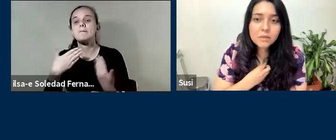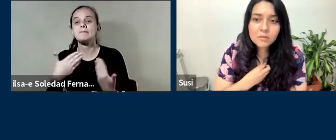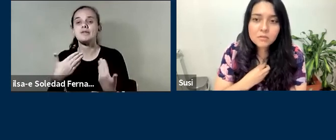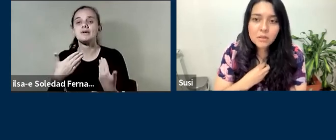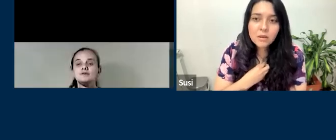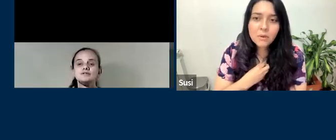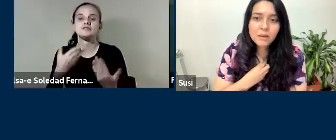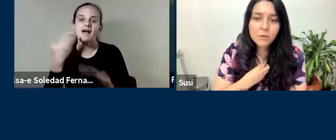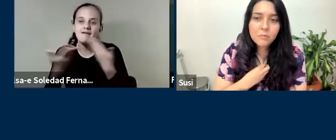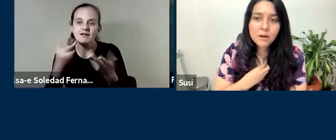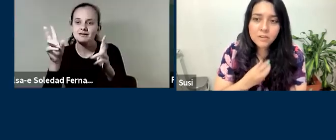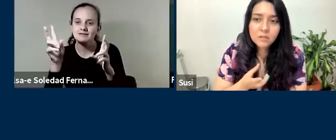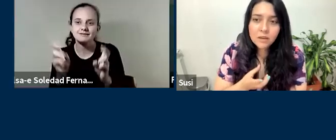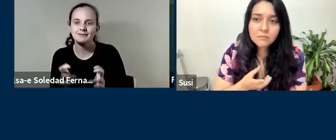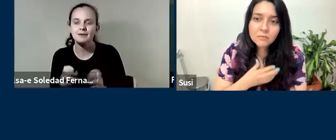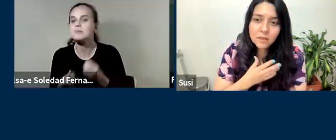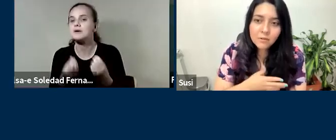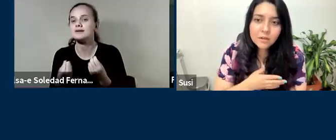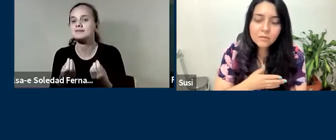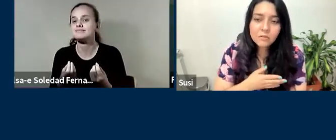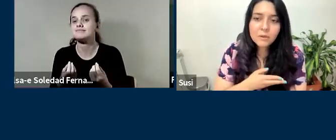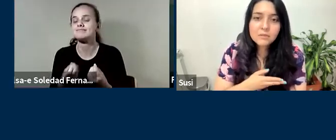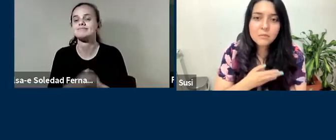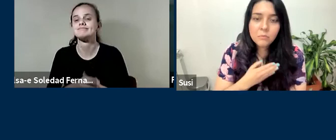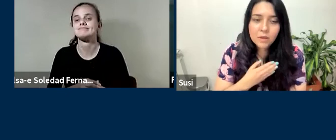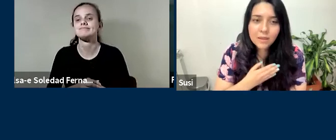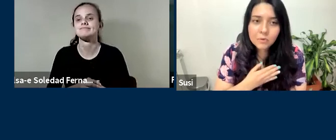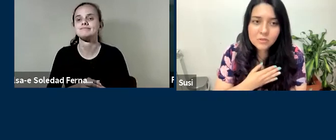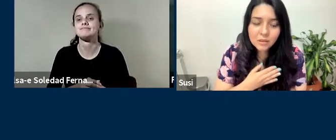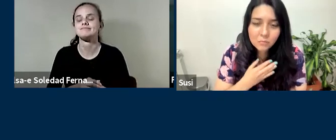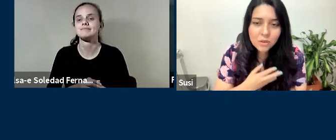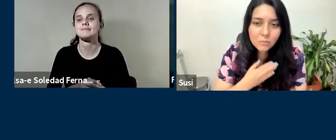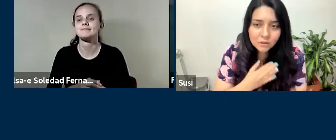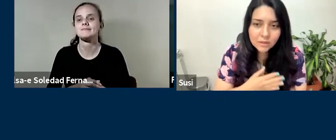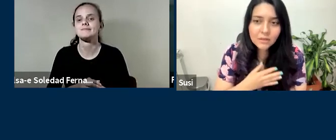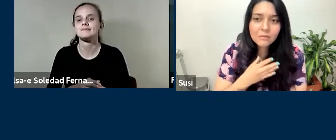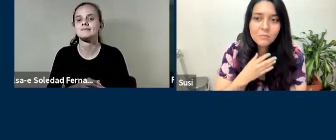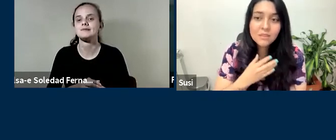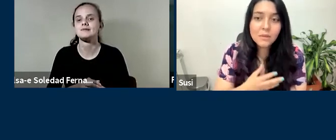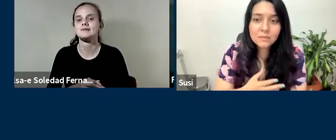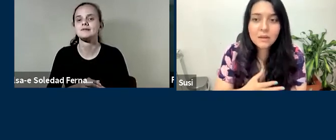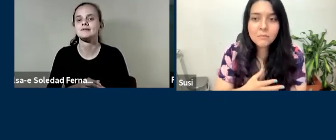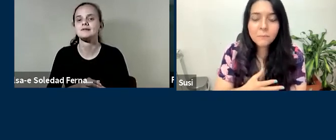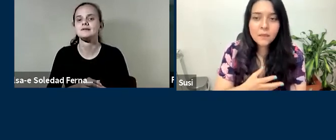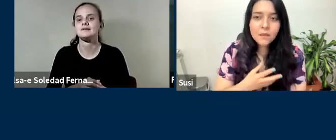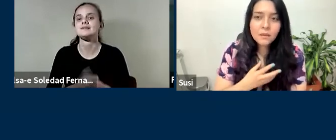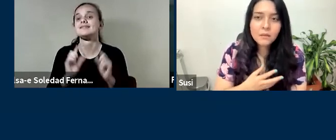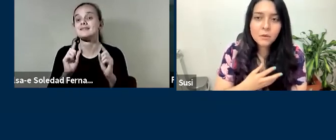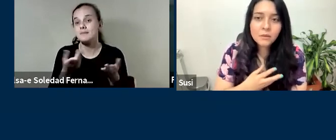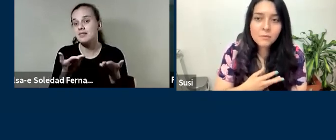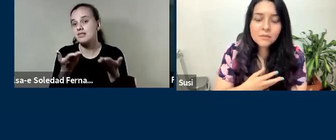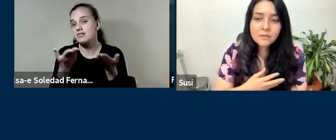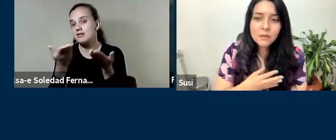de espacios para que podamos reflexionar y hablar de estos temas, porque es muy importante visibilizar